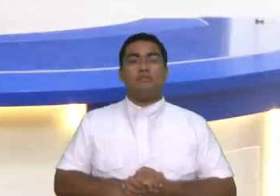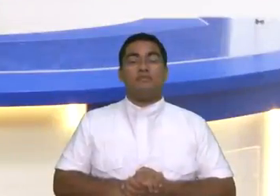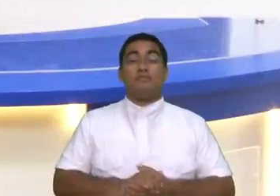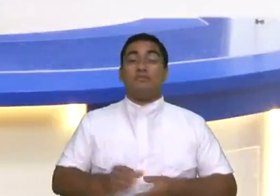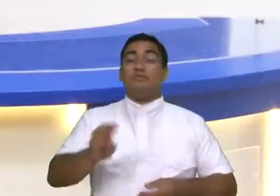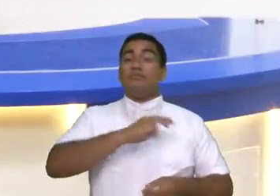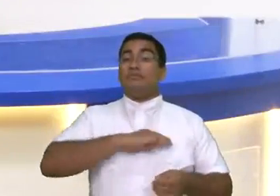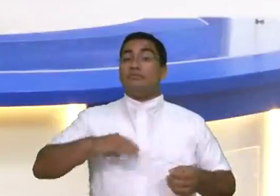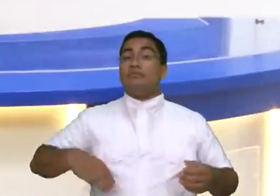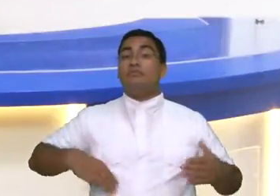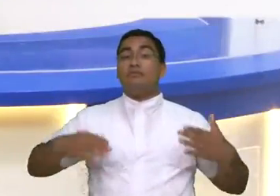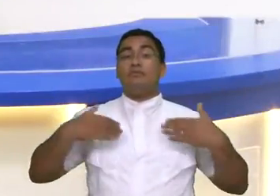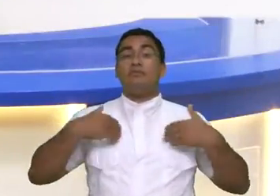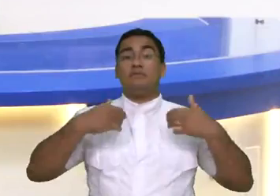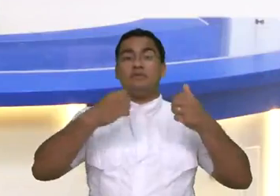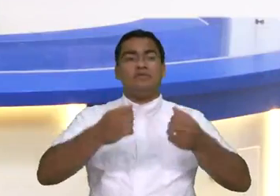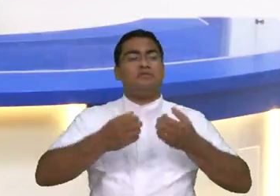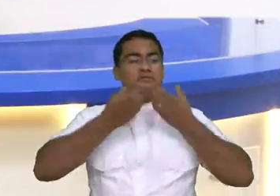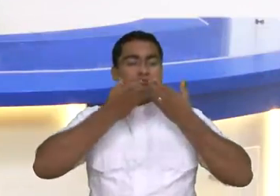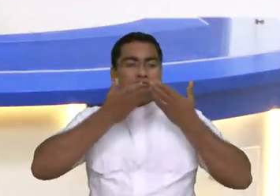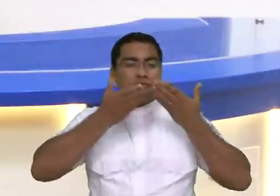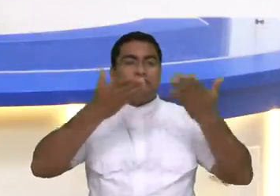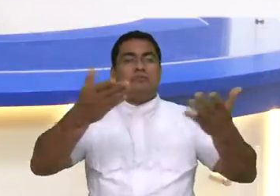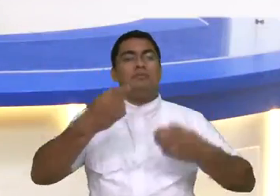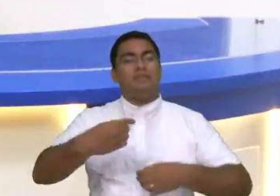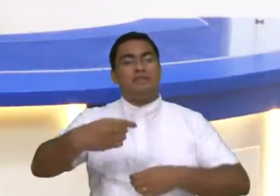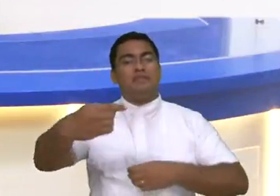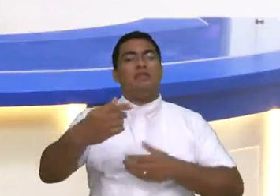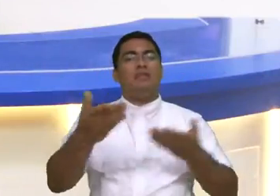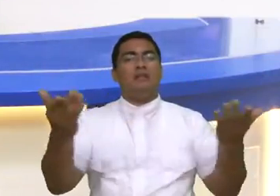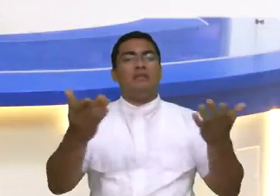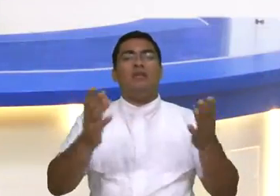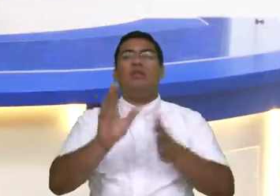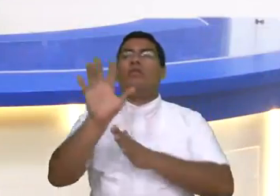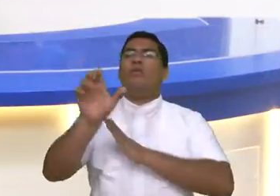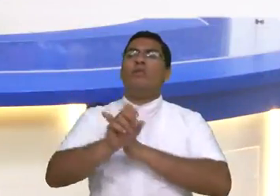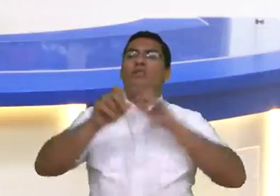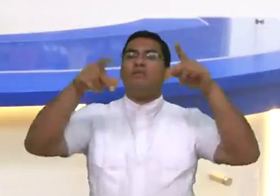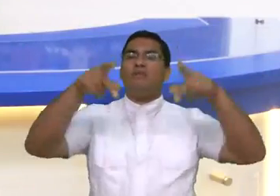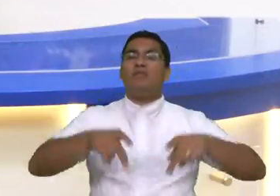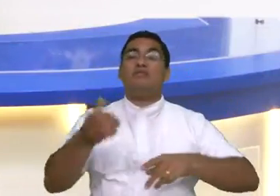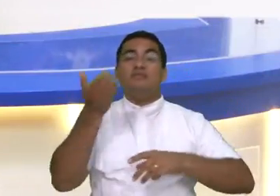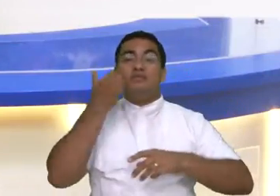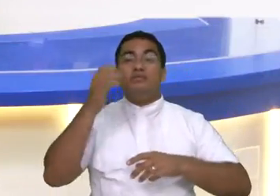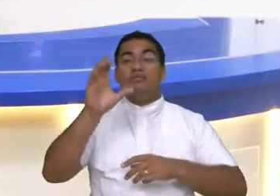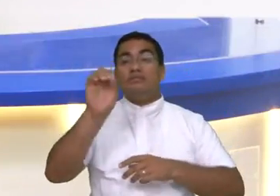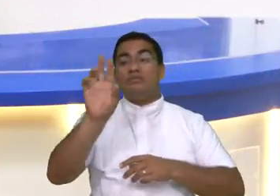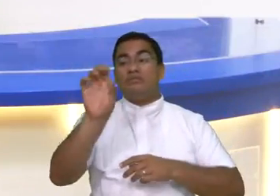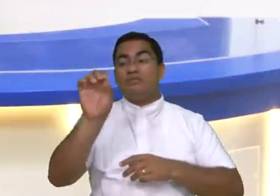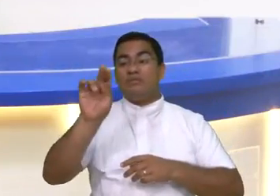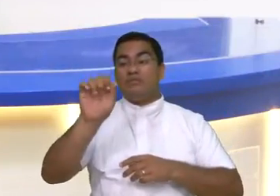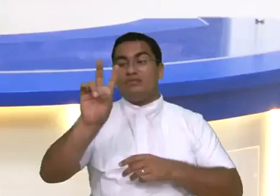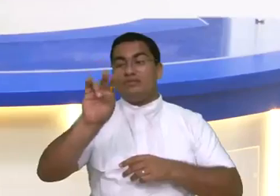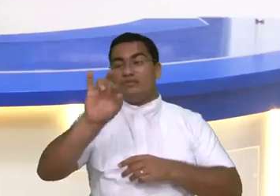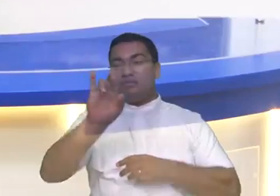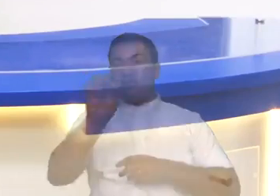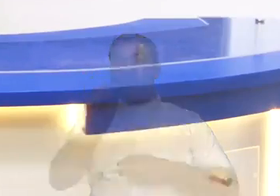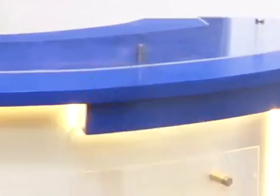El Ministerio de Salud brindó su informe diario sobre el recuento de casos de coronavirus en el mundo. Veamos.